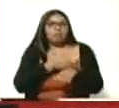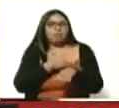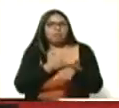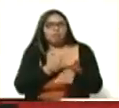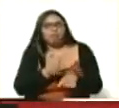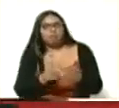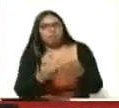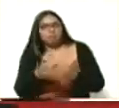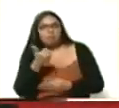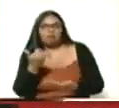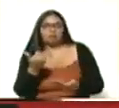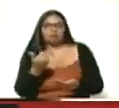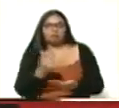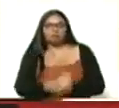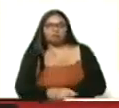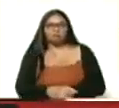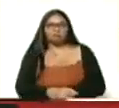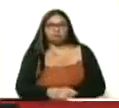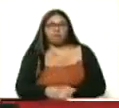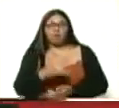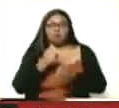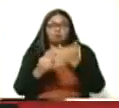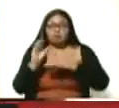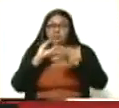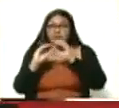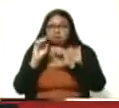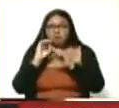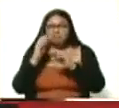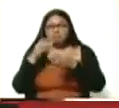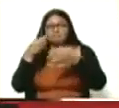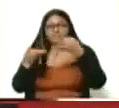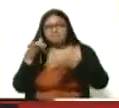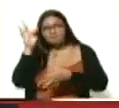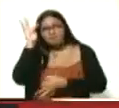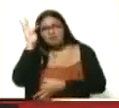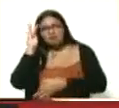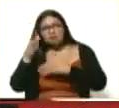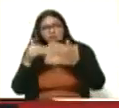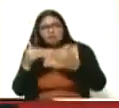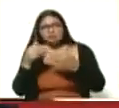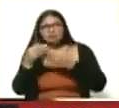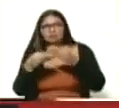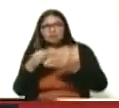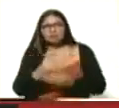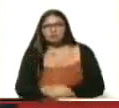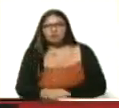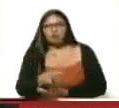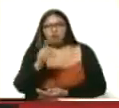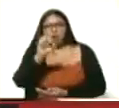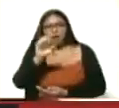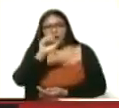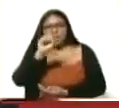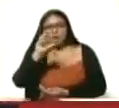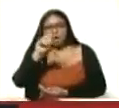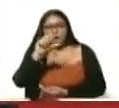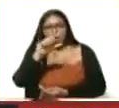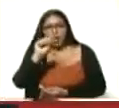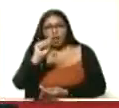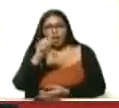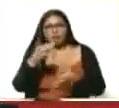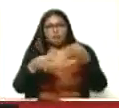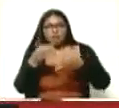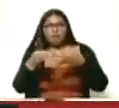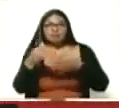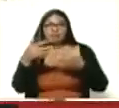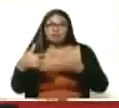que en las últimas comunicaciones de fiscalía para el juez Escola, que es el que lleva la causa en el Tribunal de la